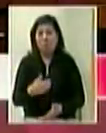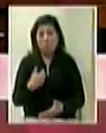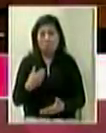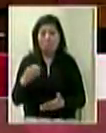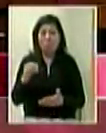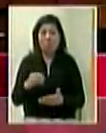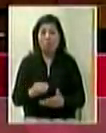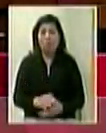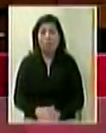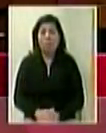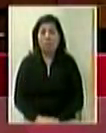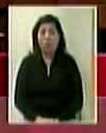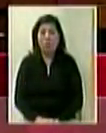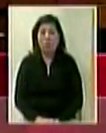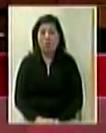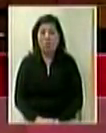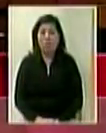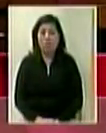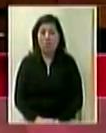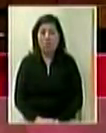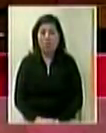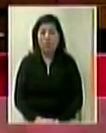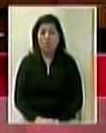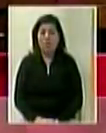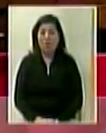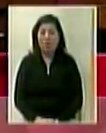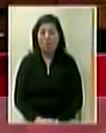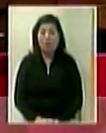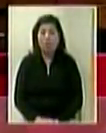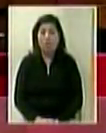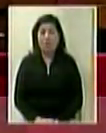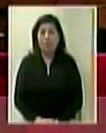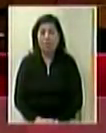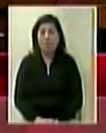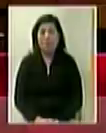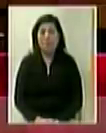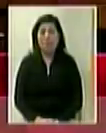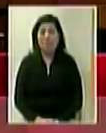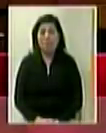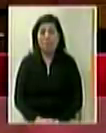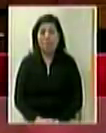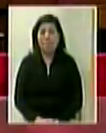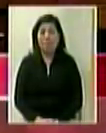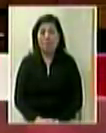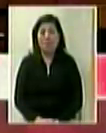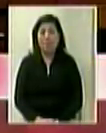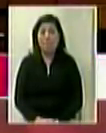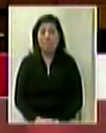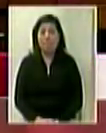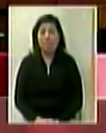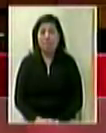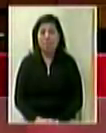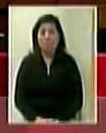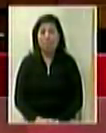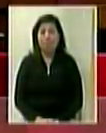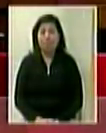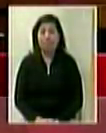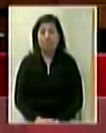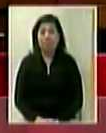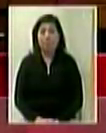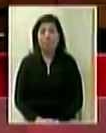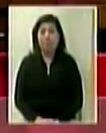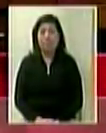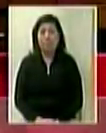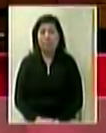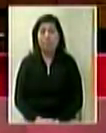se pueda dele tiempo para concluir por favor si me deja unos segunditos este eh